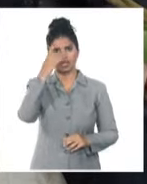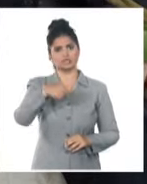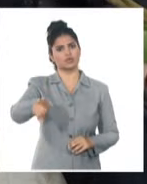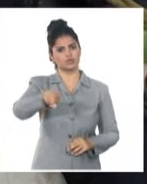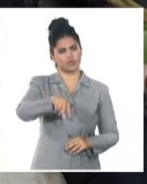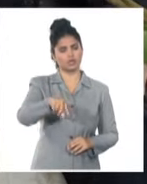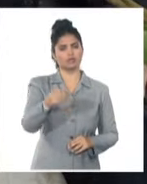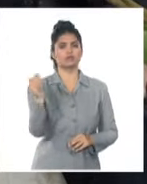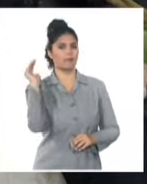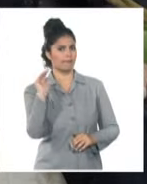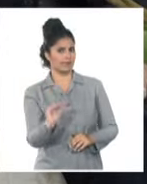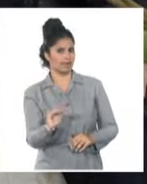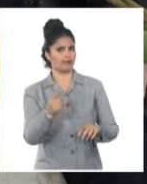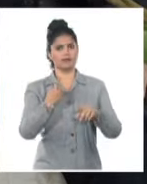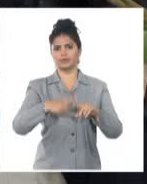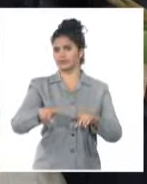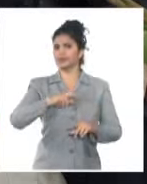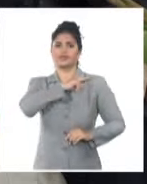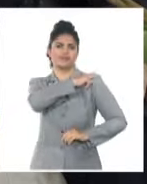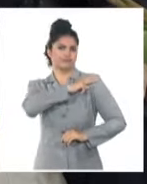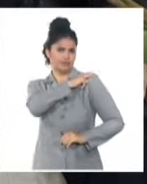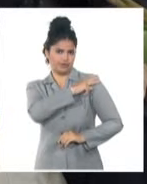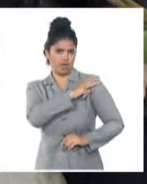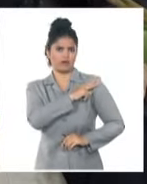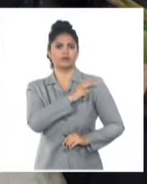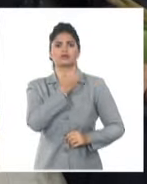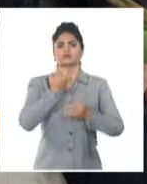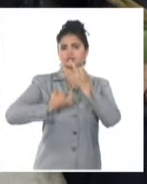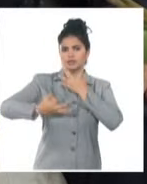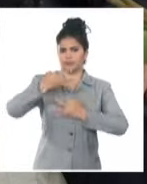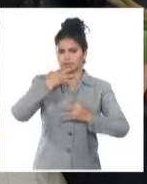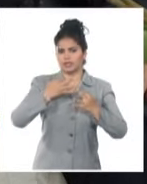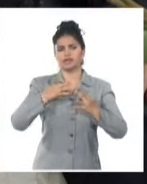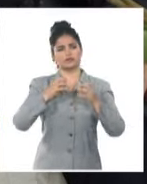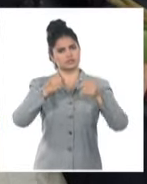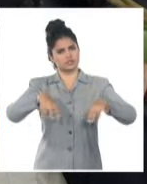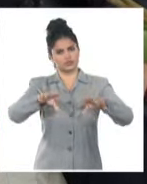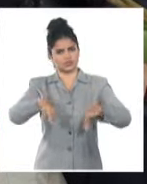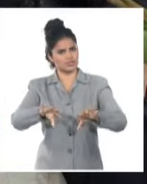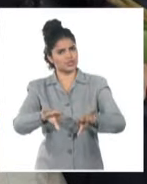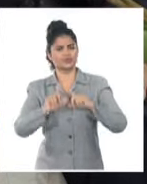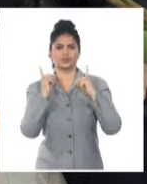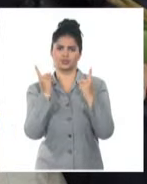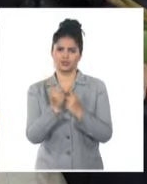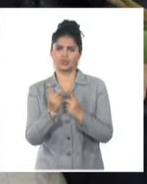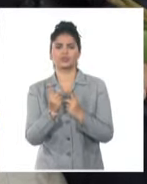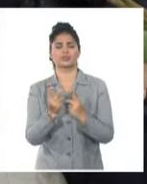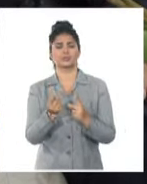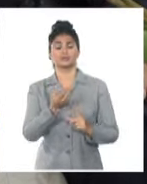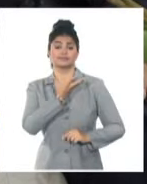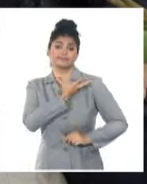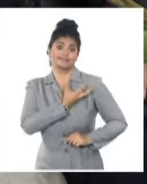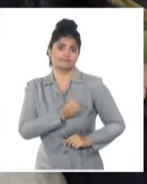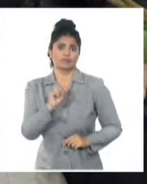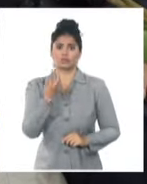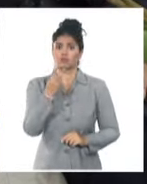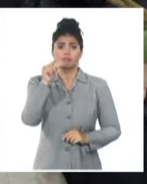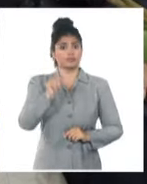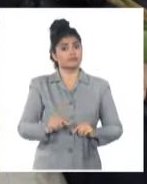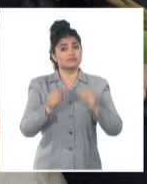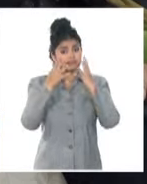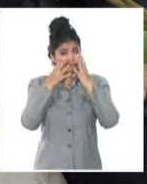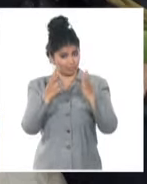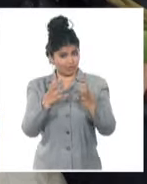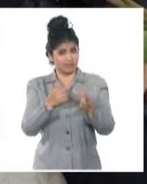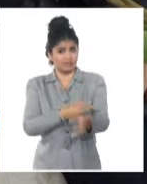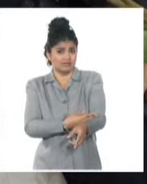al resto también de las autoridades cubanas que han venido a expresar sus condolencias acá. Y a pesar de que hemos perdido a dos grandes personalidades, dos grandes amigos